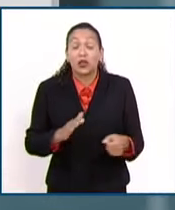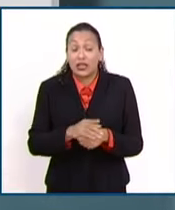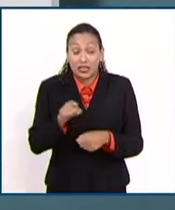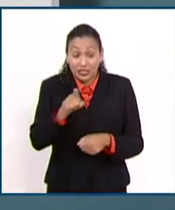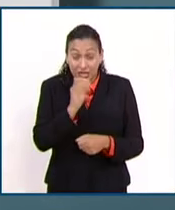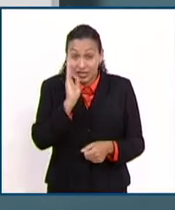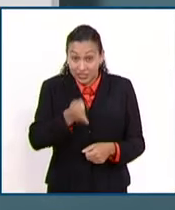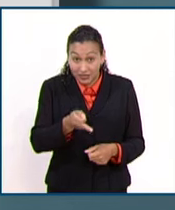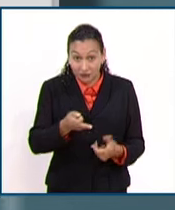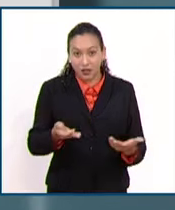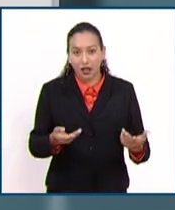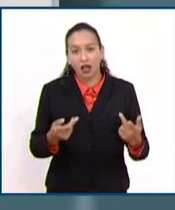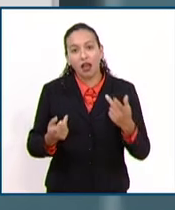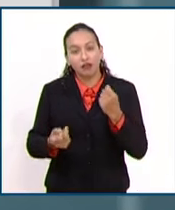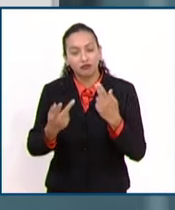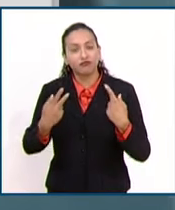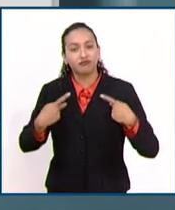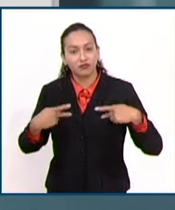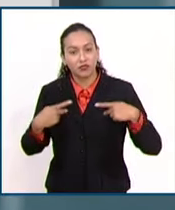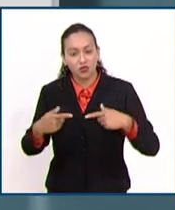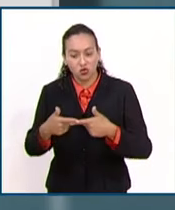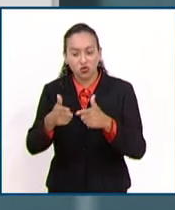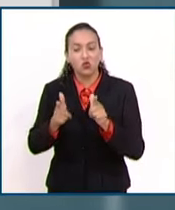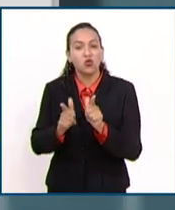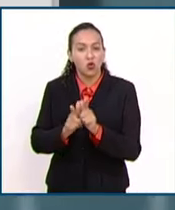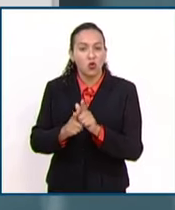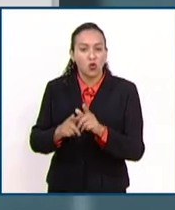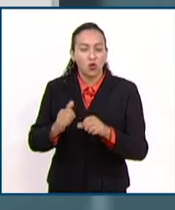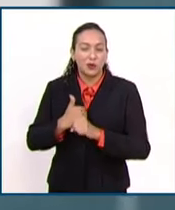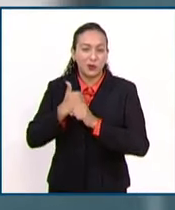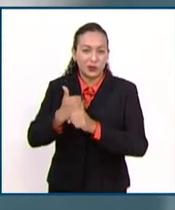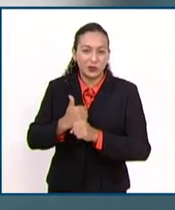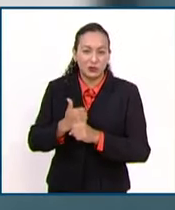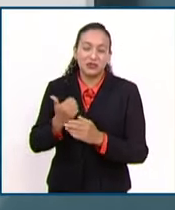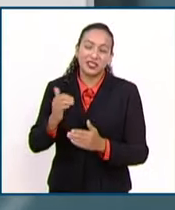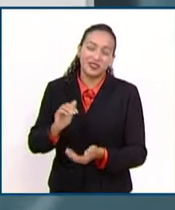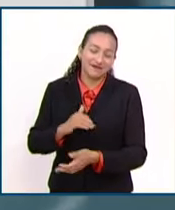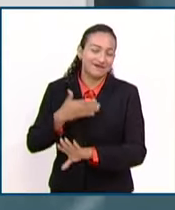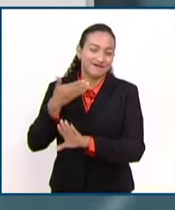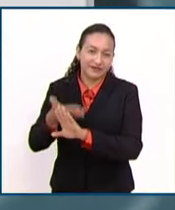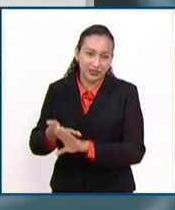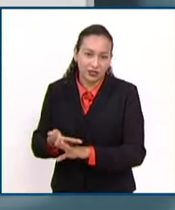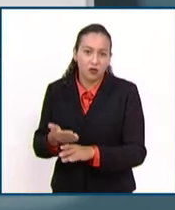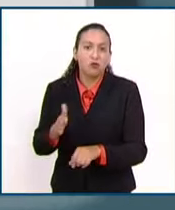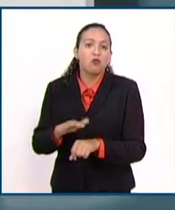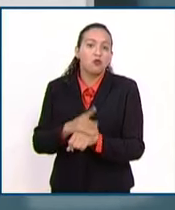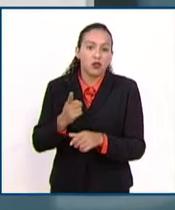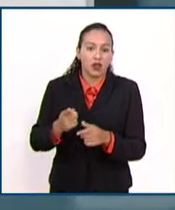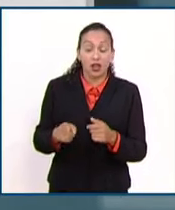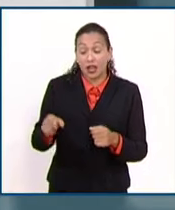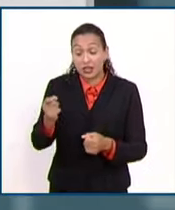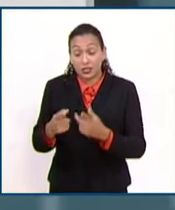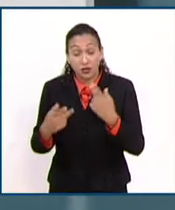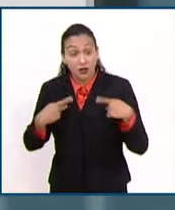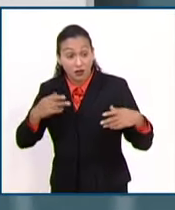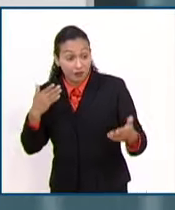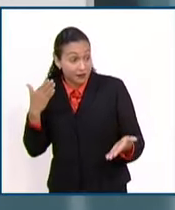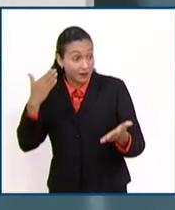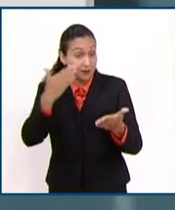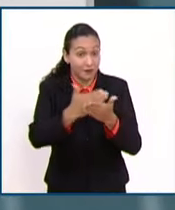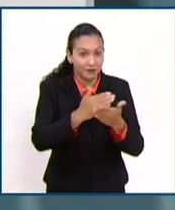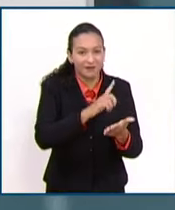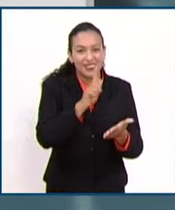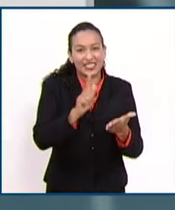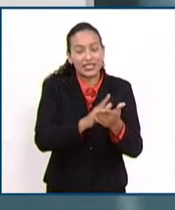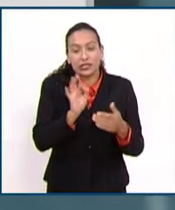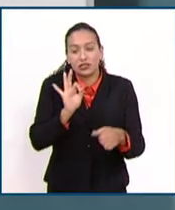se afectaría a grupos vulnerables, pues se daría un trato desigual a quienes, aún no habiendo acudido al amparo, sean afectados por una ley